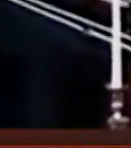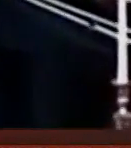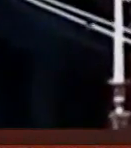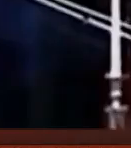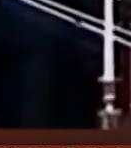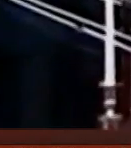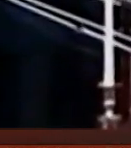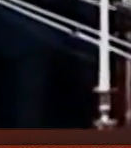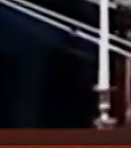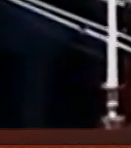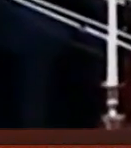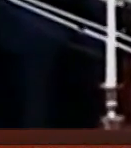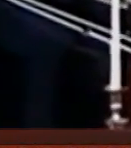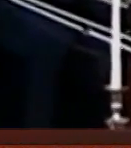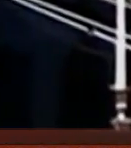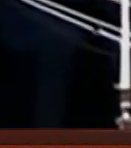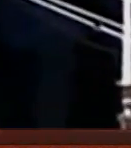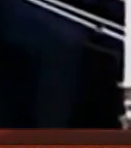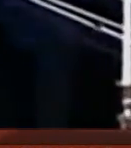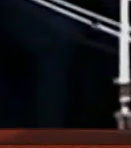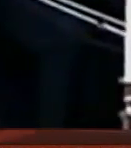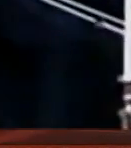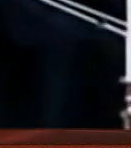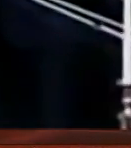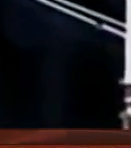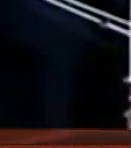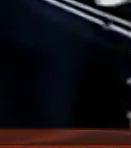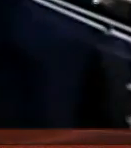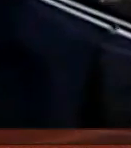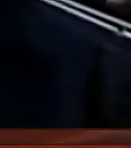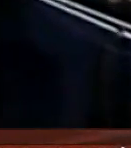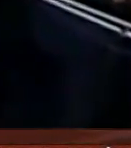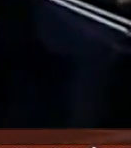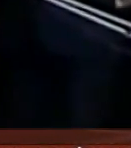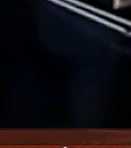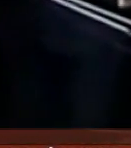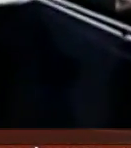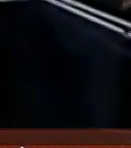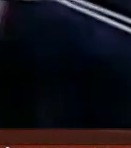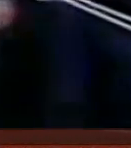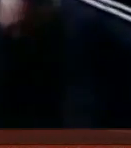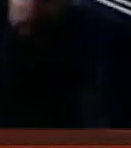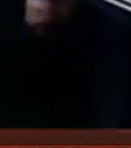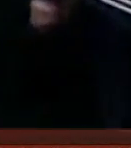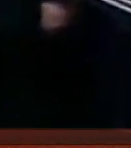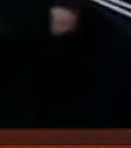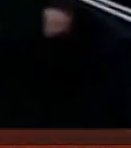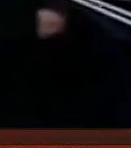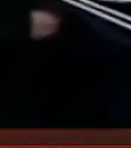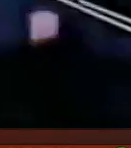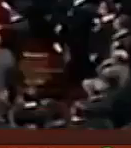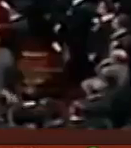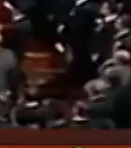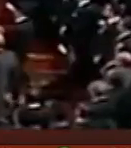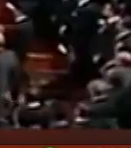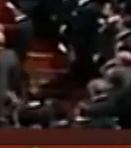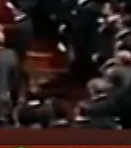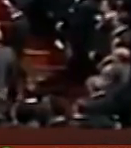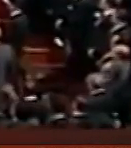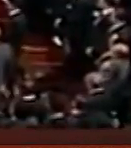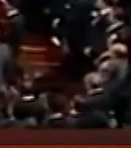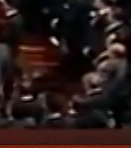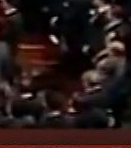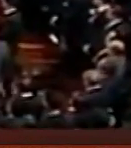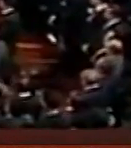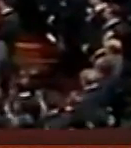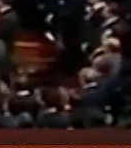esta figura tan fuerte del padre. Habría que recordarle al auditorio que nos acompaña que Alberto Fujimori fue presidente en Perú del